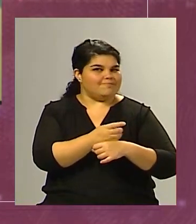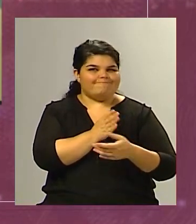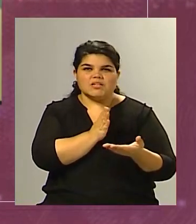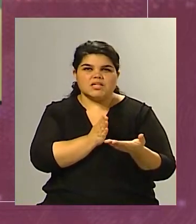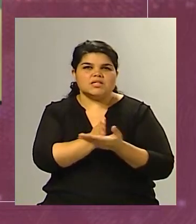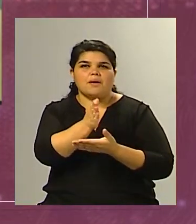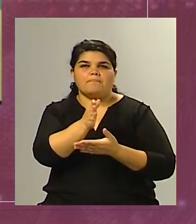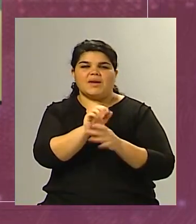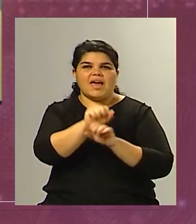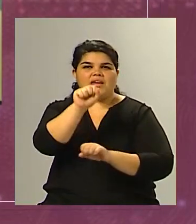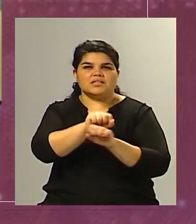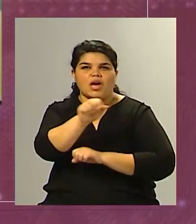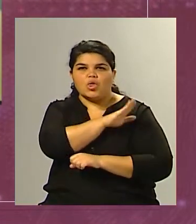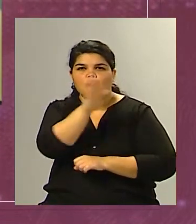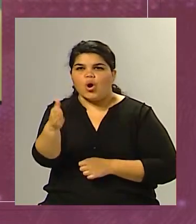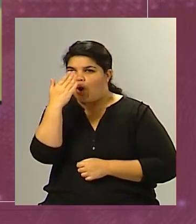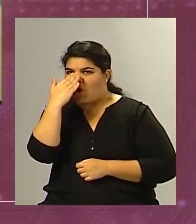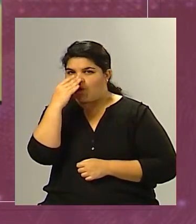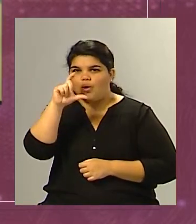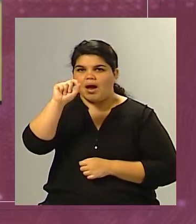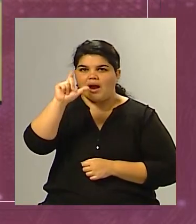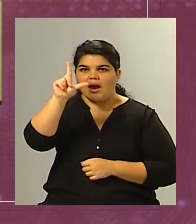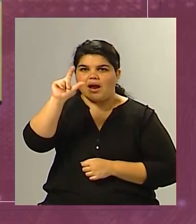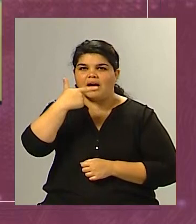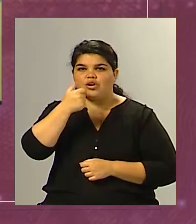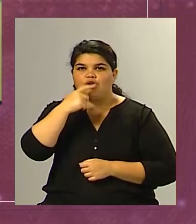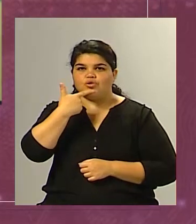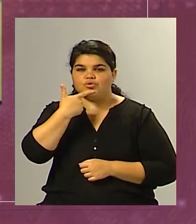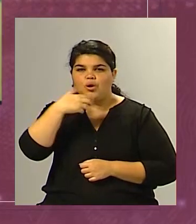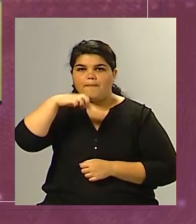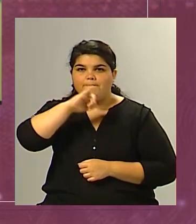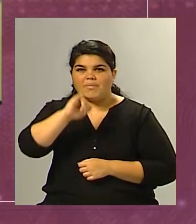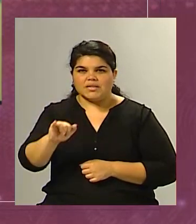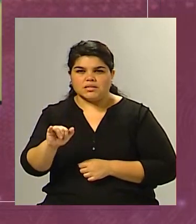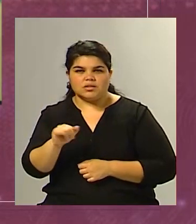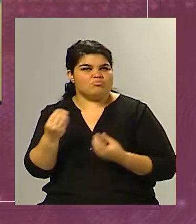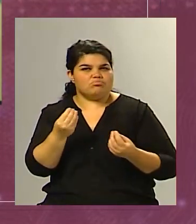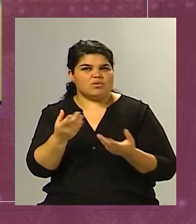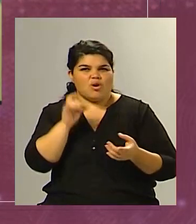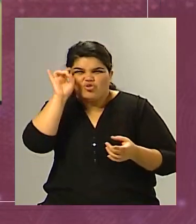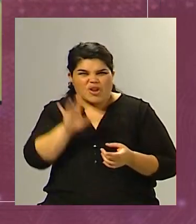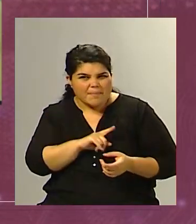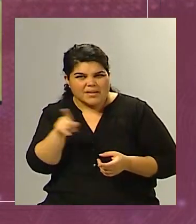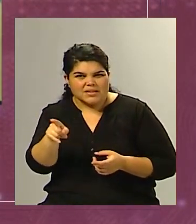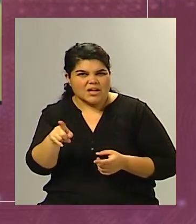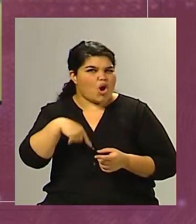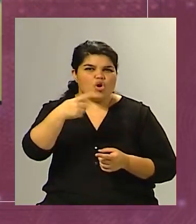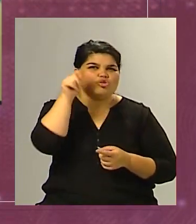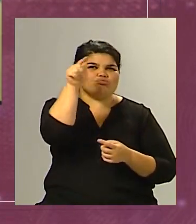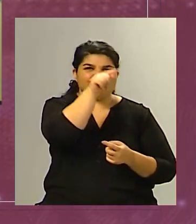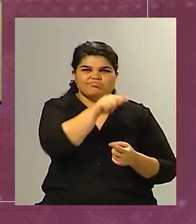que amplíen un poquito la oferta, teniendo en cuenta que la Argentina tiene muchos lugares lindos. Claro, lo que